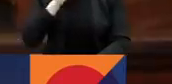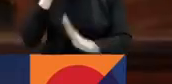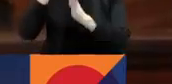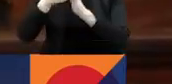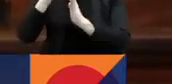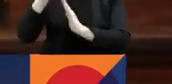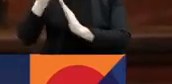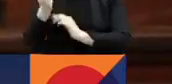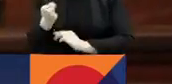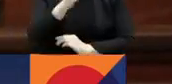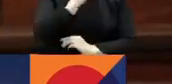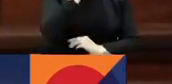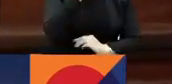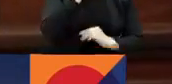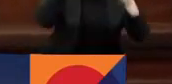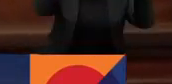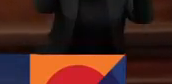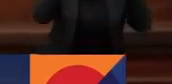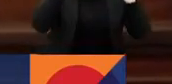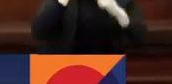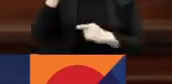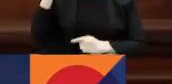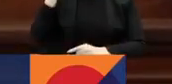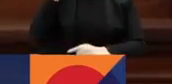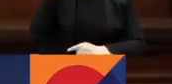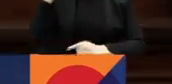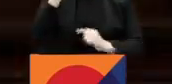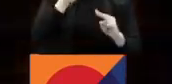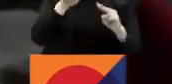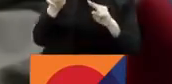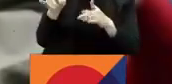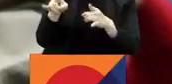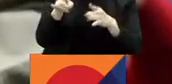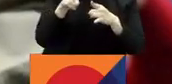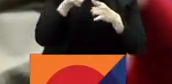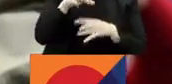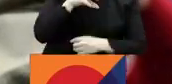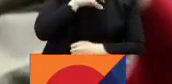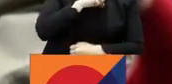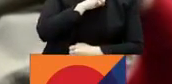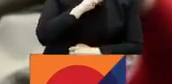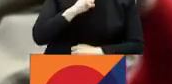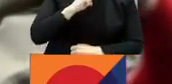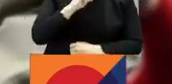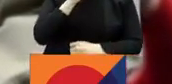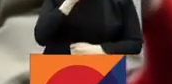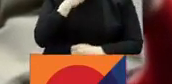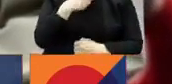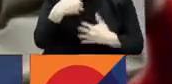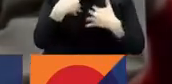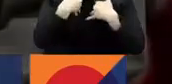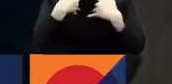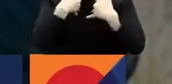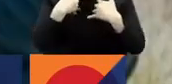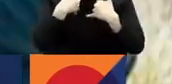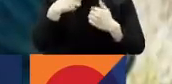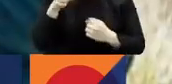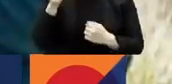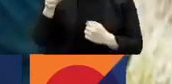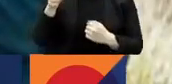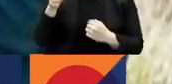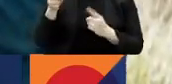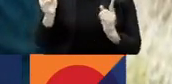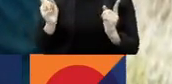infranqueable, entregó una imagen cargada de significado. Contemplativa de la forma como el COVID ha replanteado protocolos,